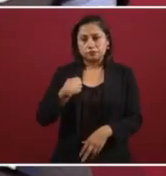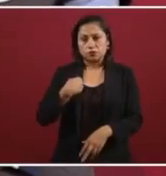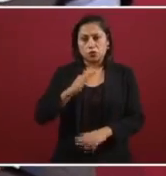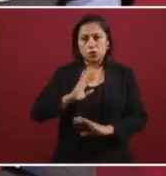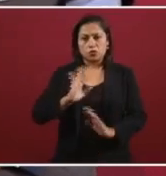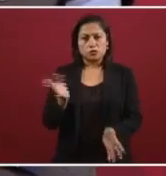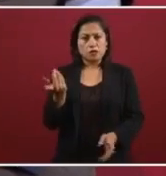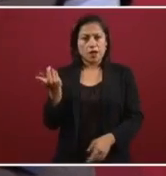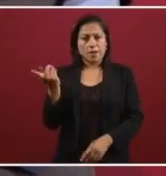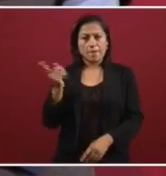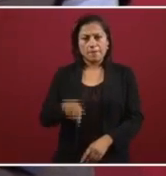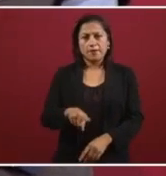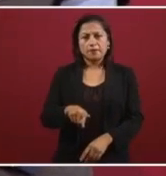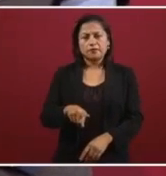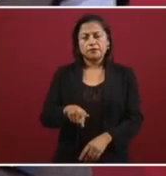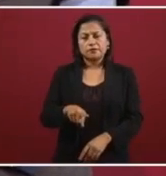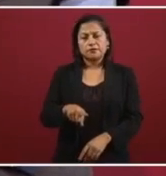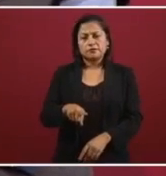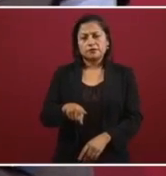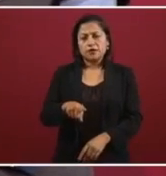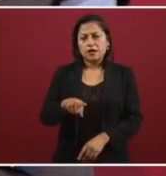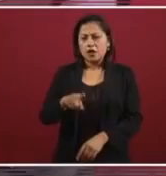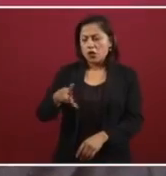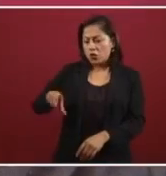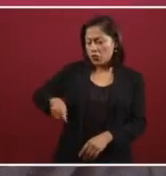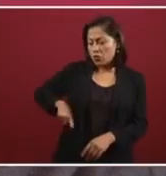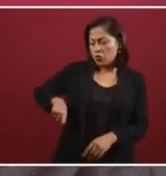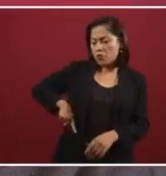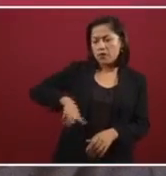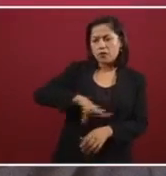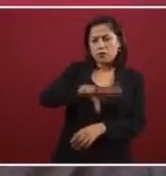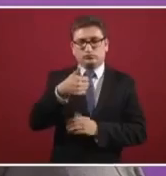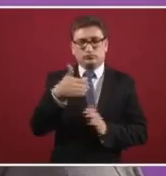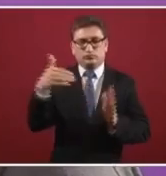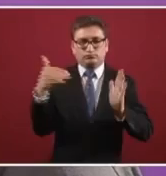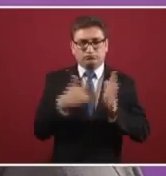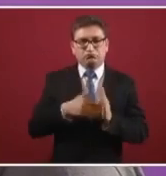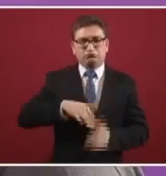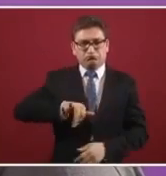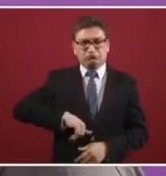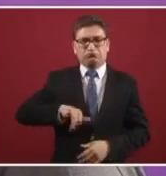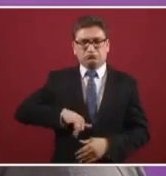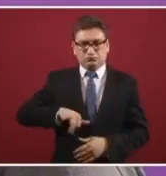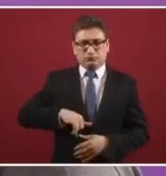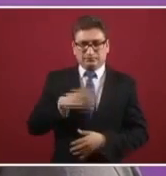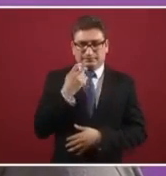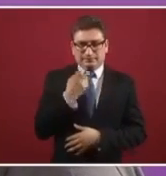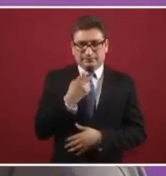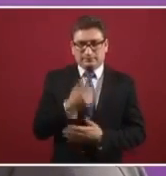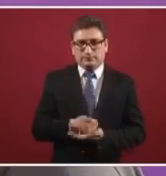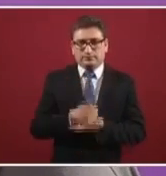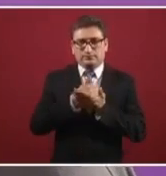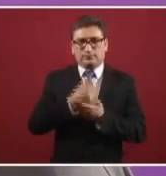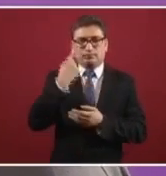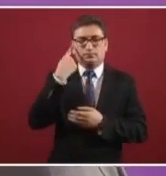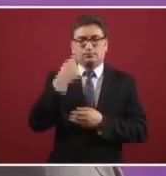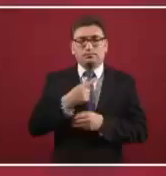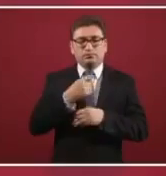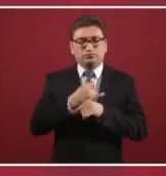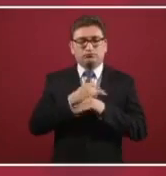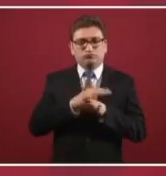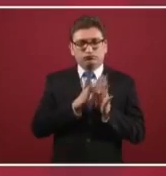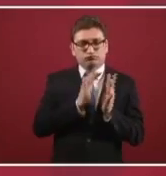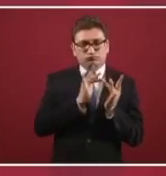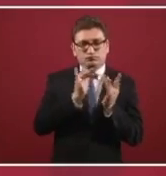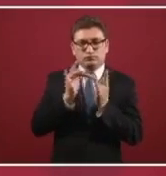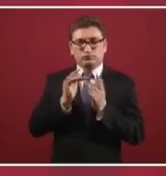participe todo el gobierno con todos los recursos que sean necesarios. Al presentar el reporte de los avances del caso, el